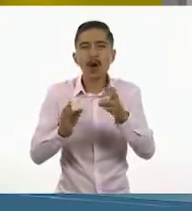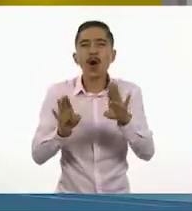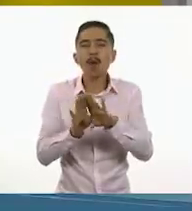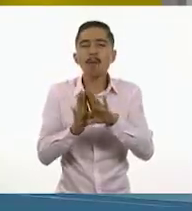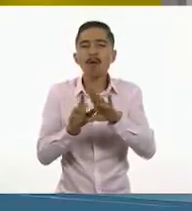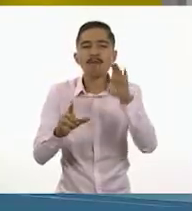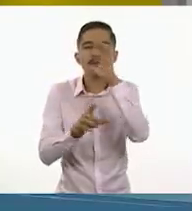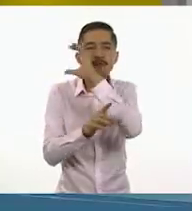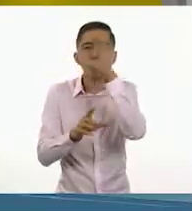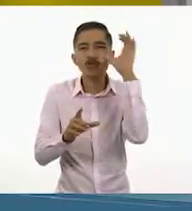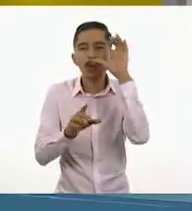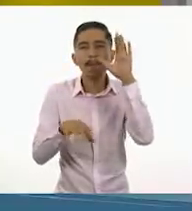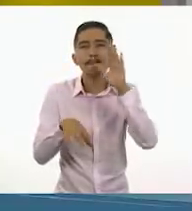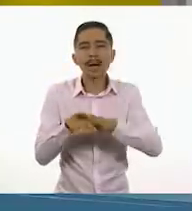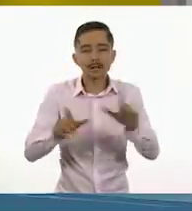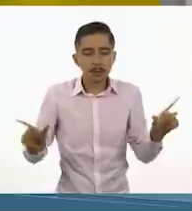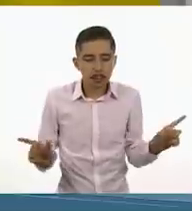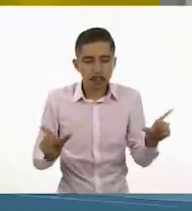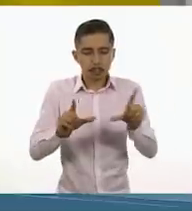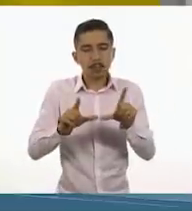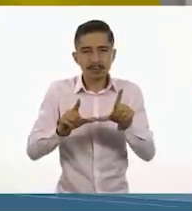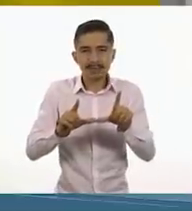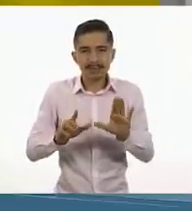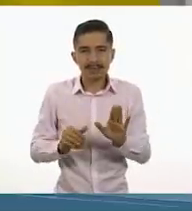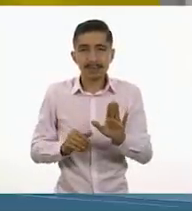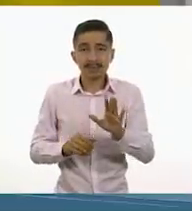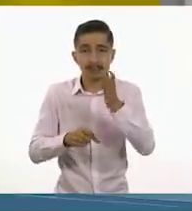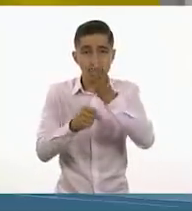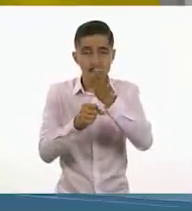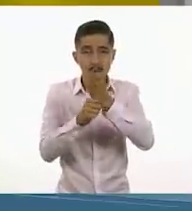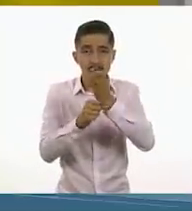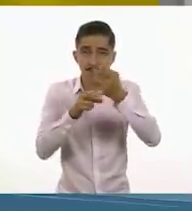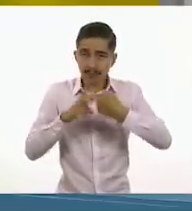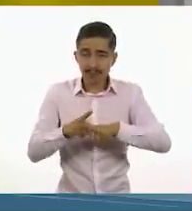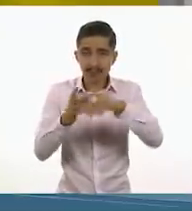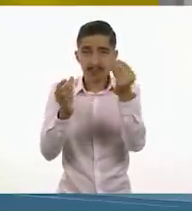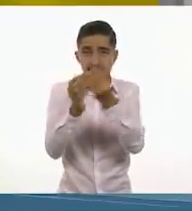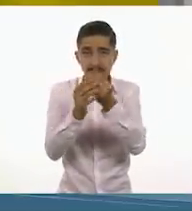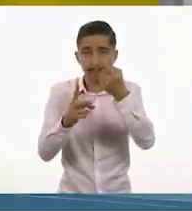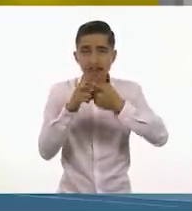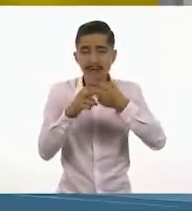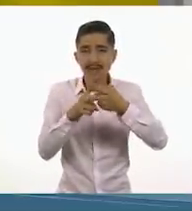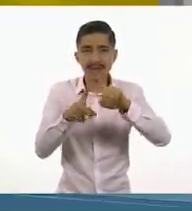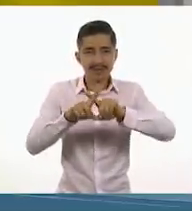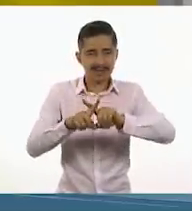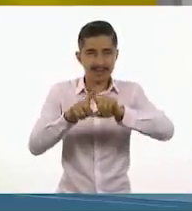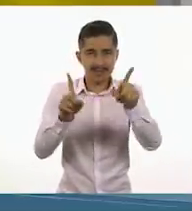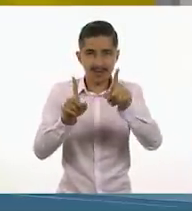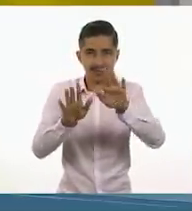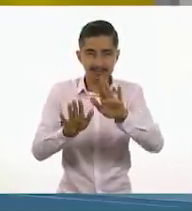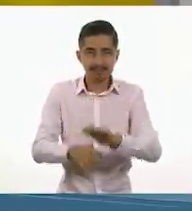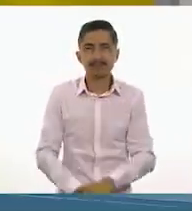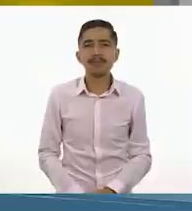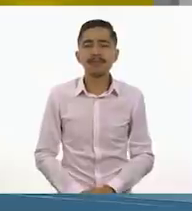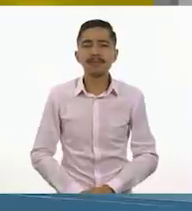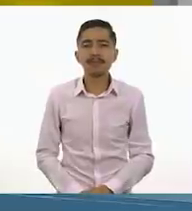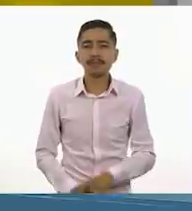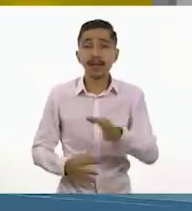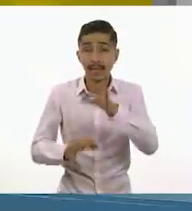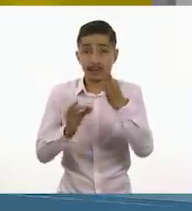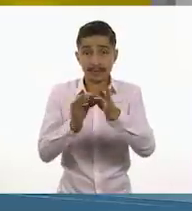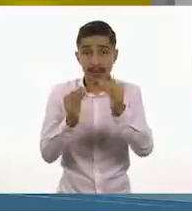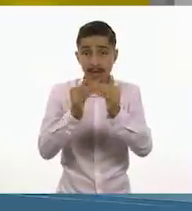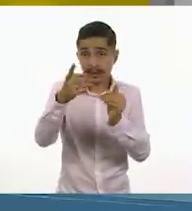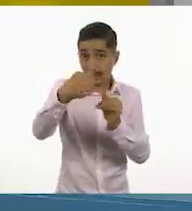para reflexionar sobre esto, hoy te propongo iniciar la clase de matemáticas de una manera muy distinta. ¿Están listos ahí en